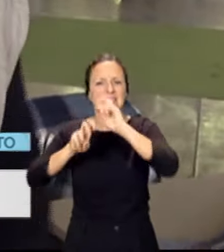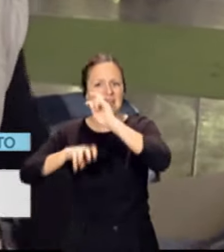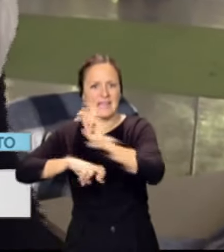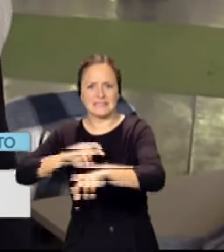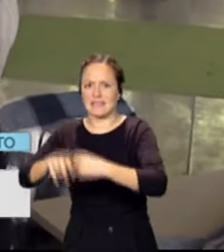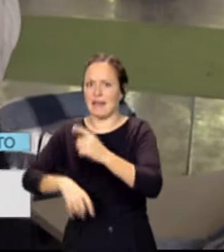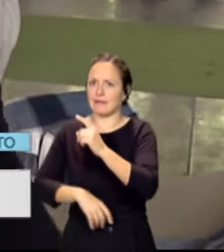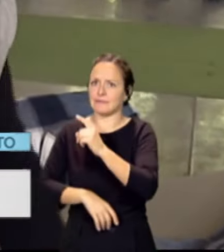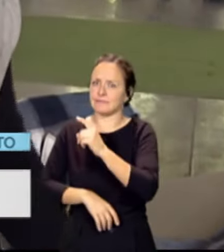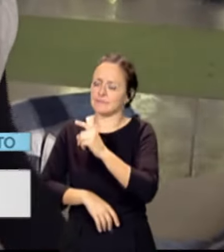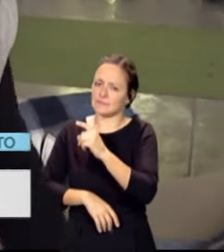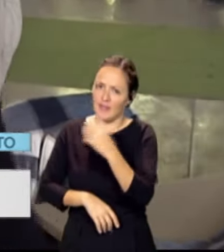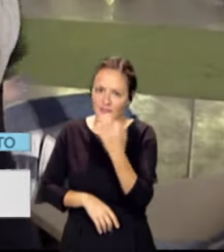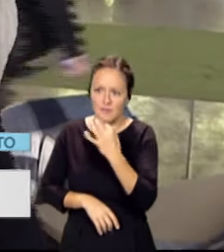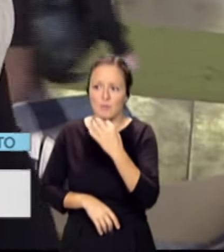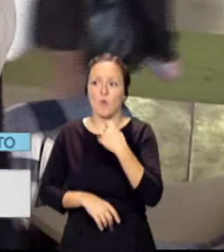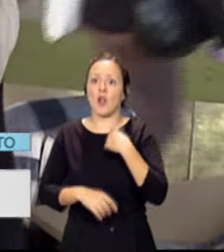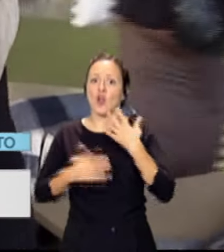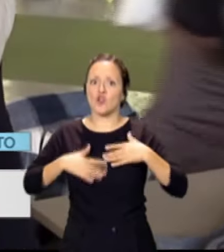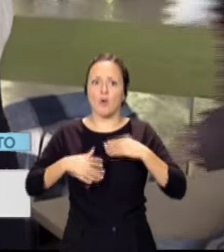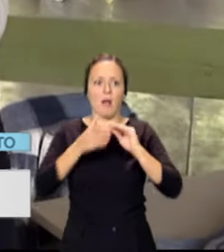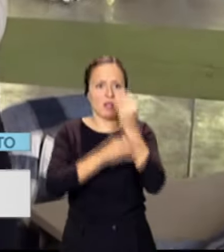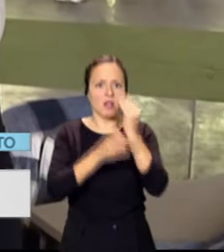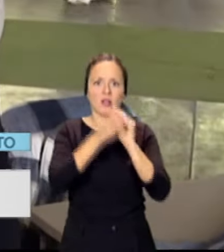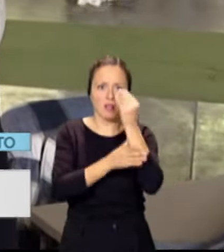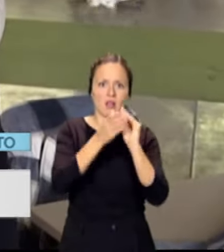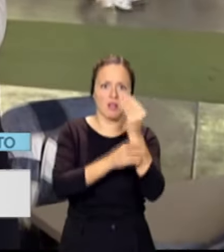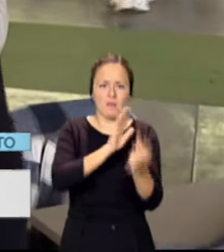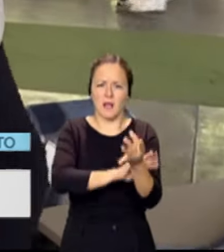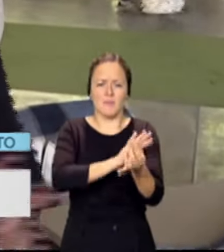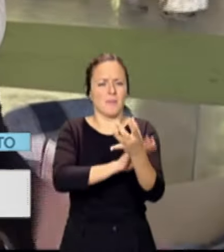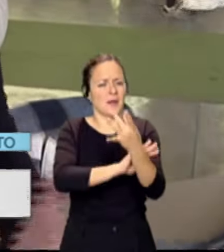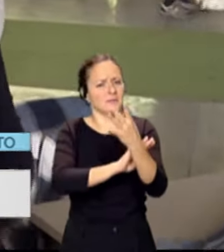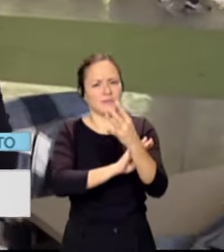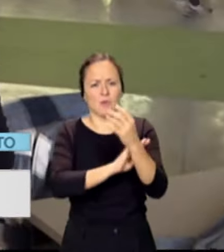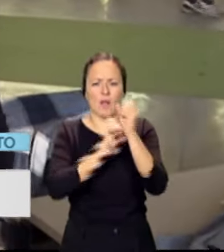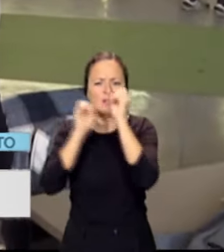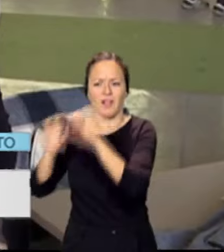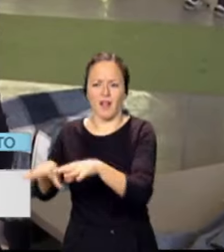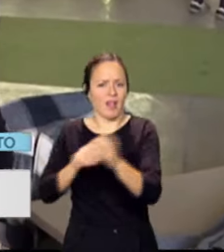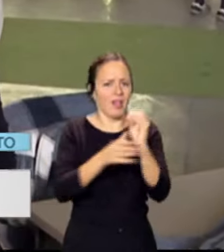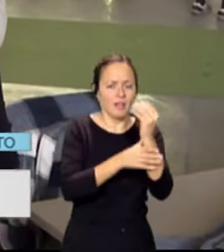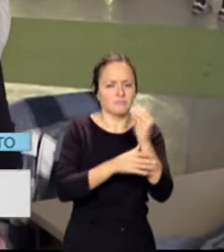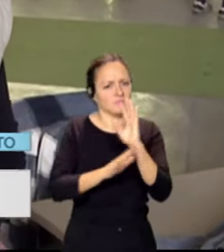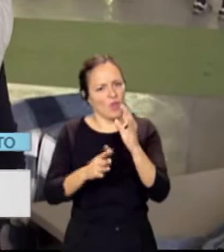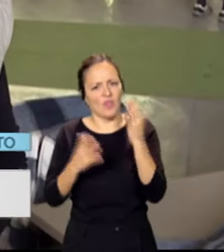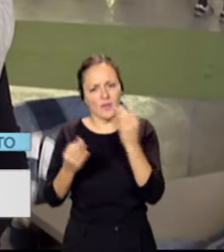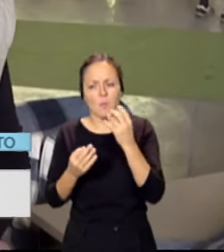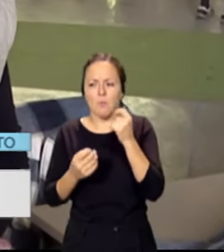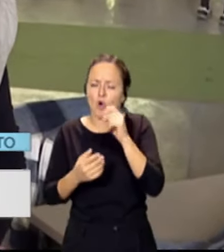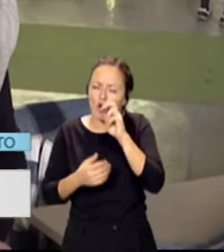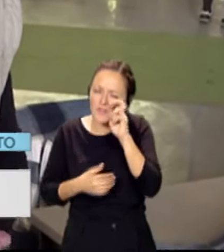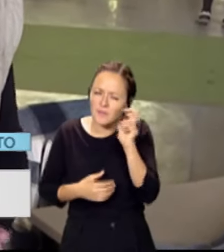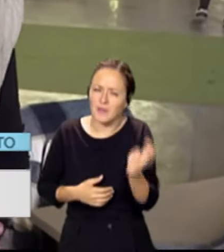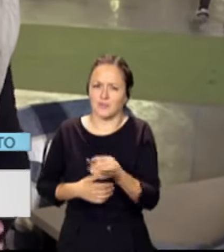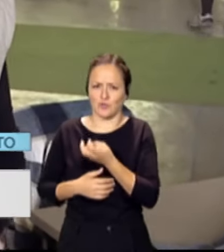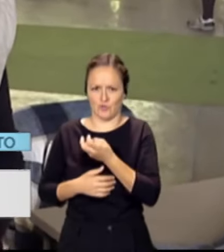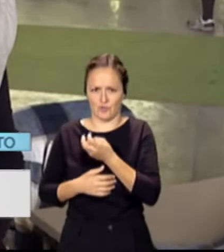ropa para tirar y usar Y tirar y usar Y tirar sino un poco diversificar noos y hacer un trabajo un poco más